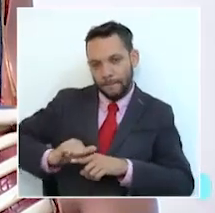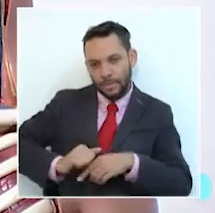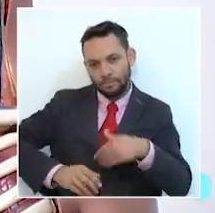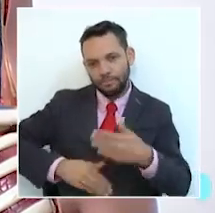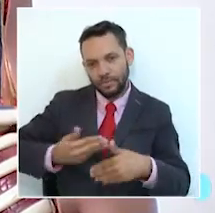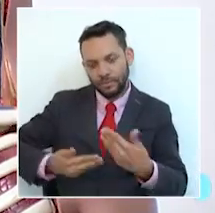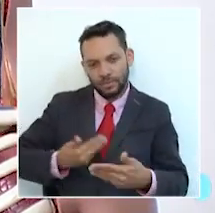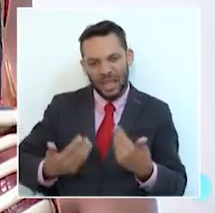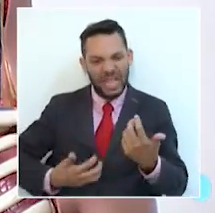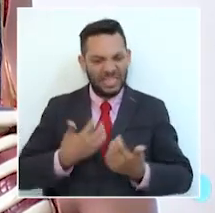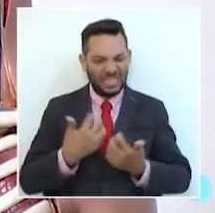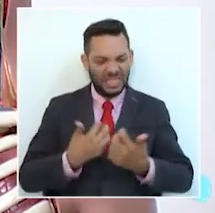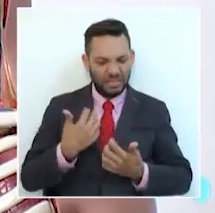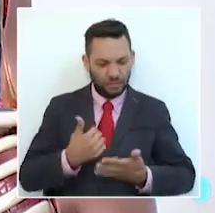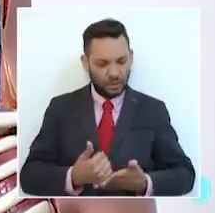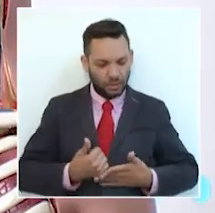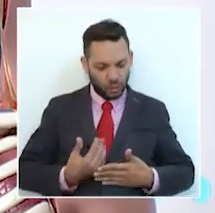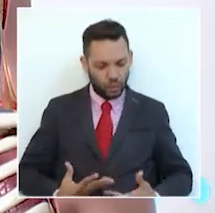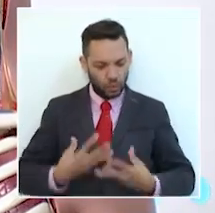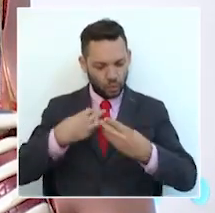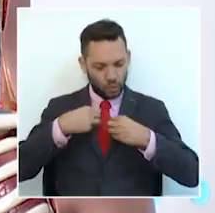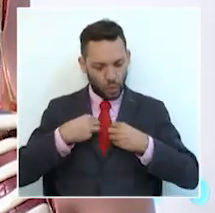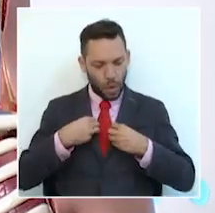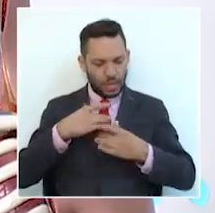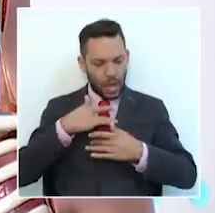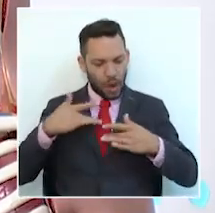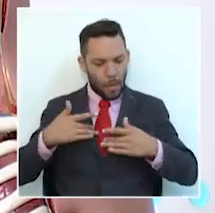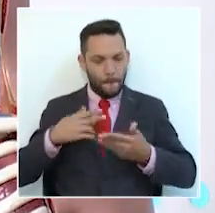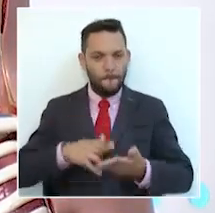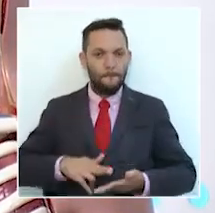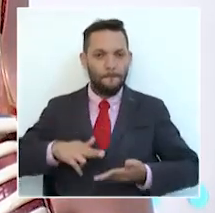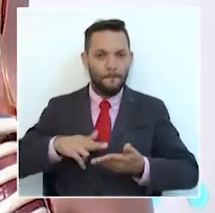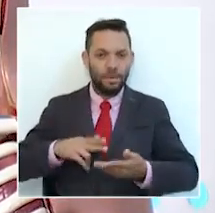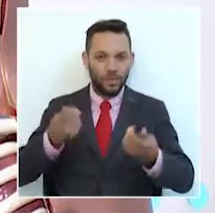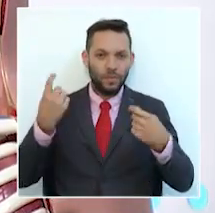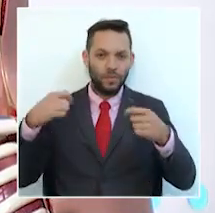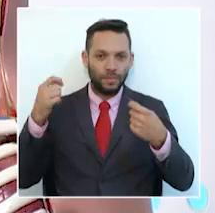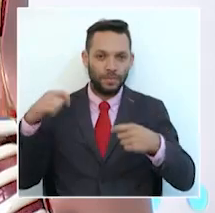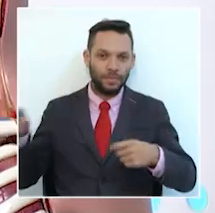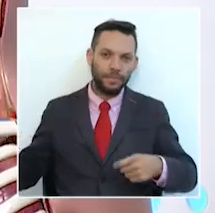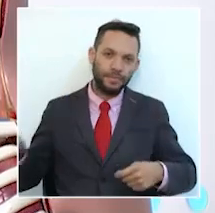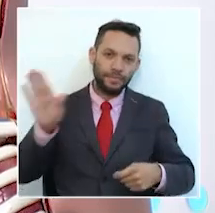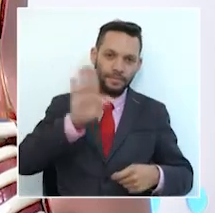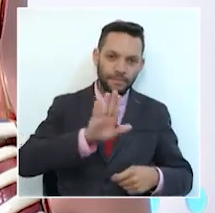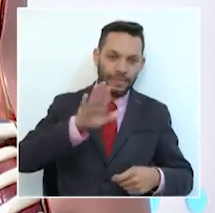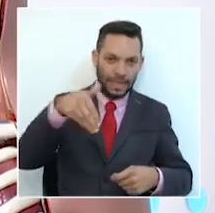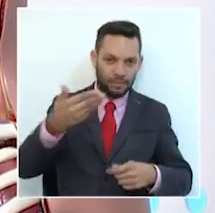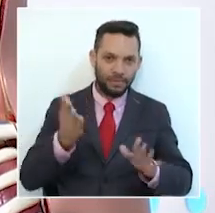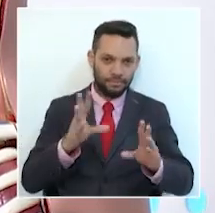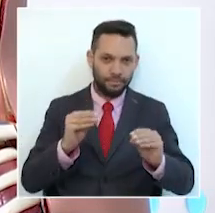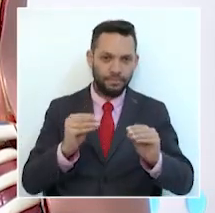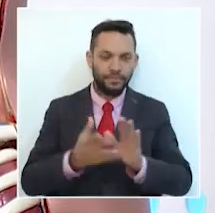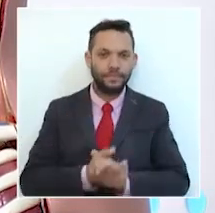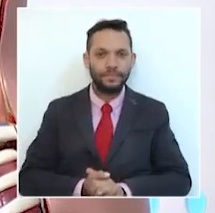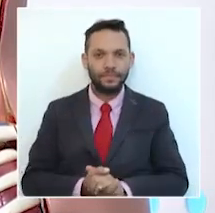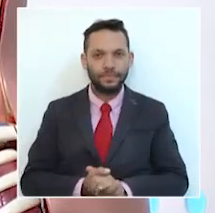nuestro sistema cómo actúa y cómo puede mejorar un proceso patológico después de este corte comerciales ya regresamos